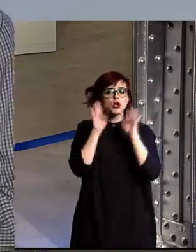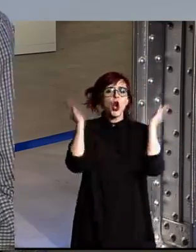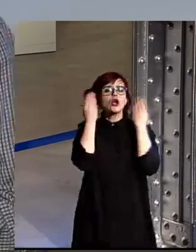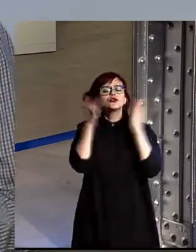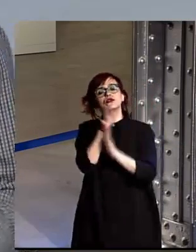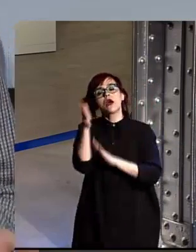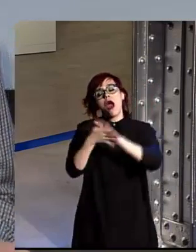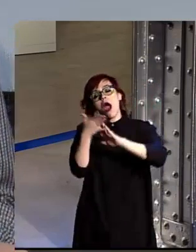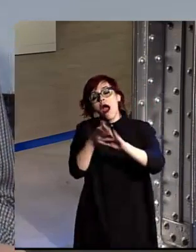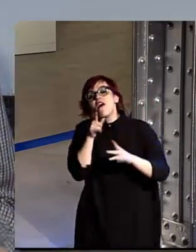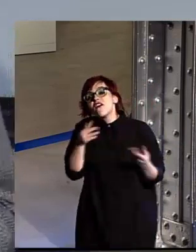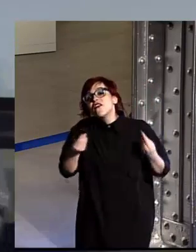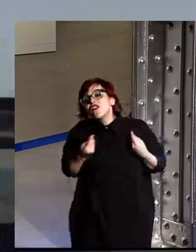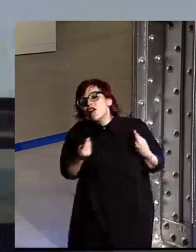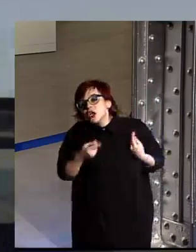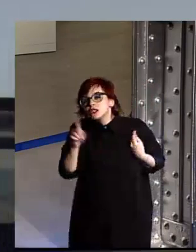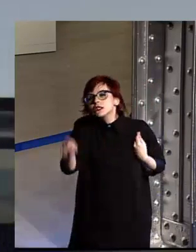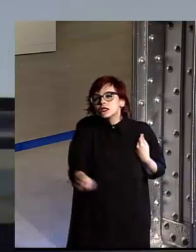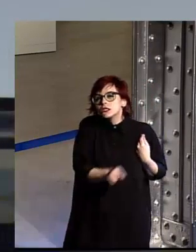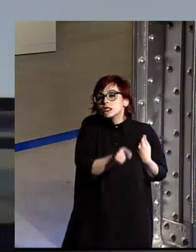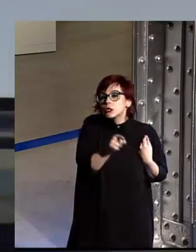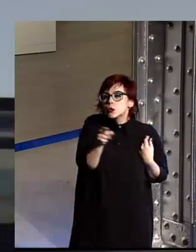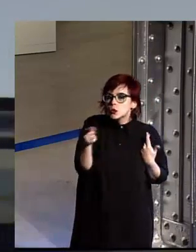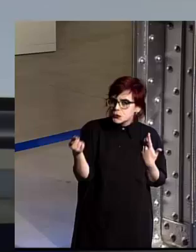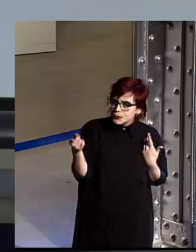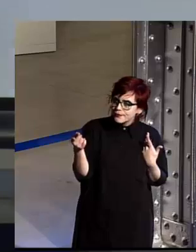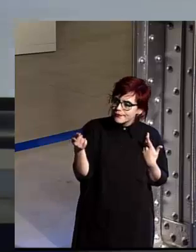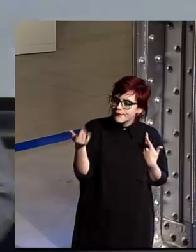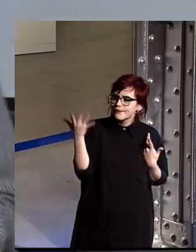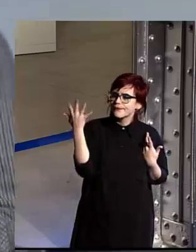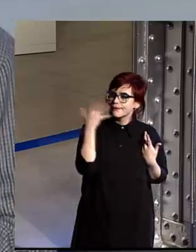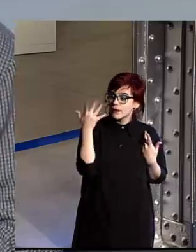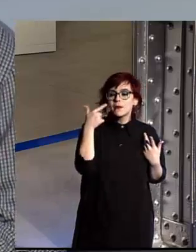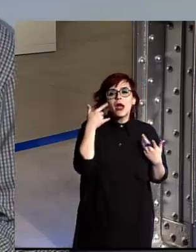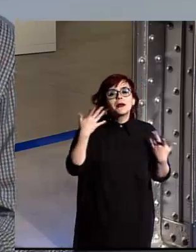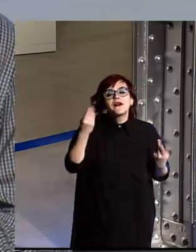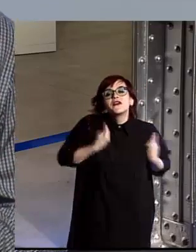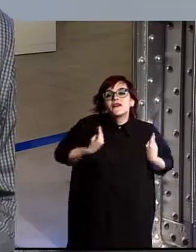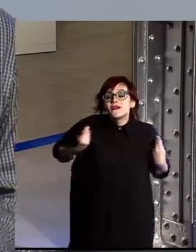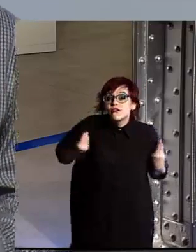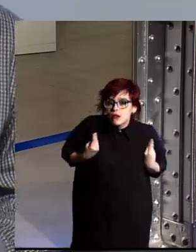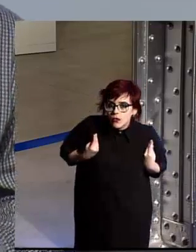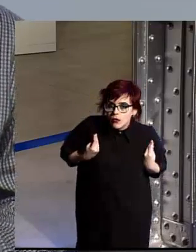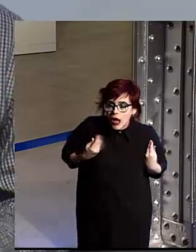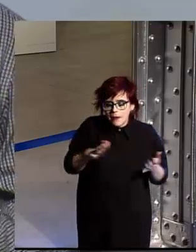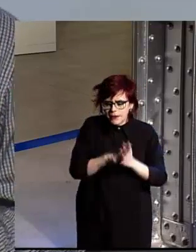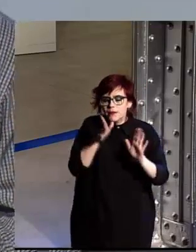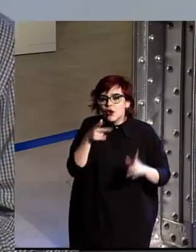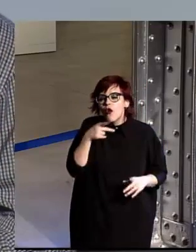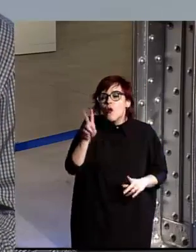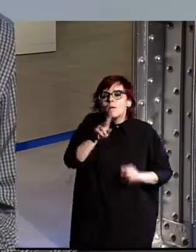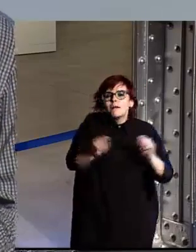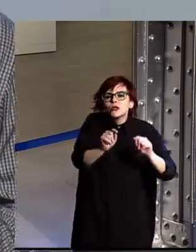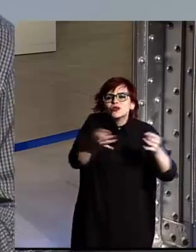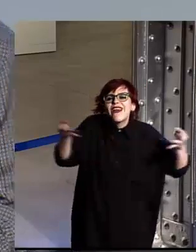son seres vivos o no son seres vivos. Pero más interesante que qué es un ser vivo, un virus, es qué hace